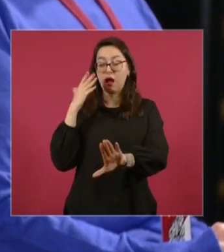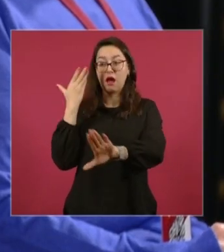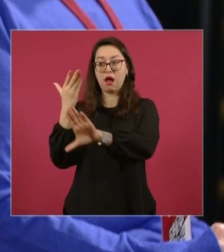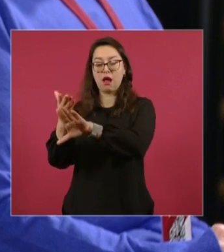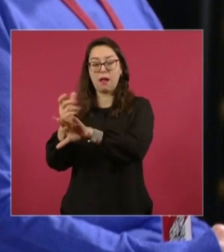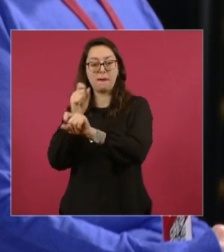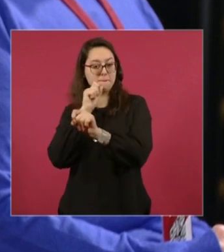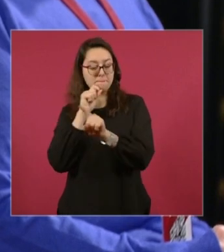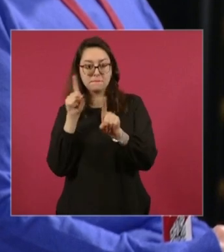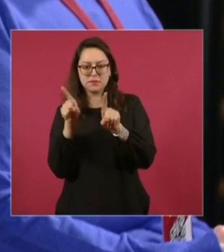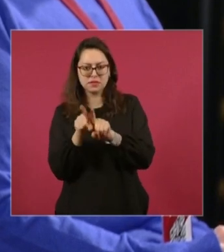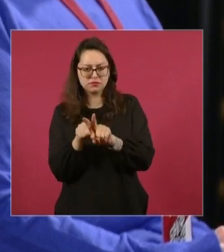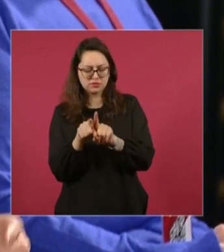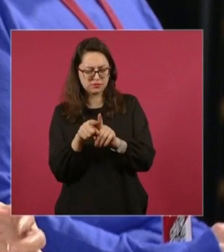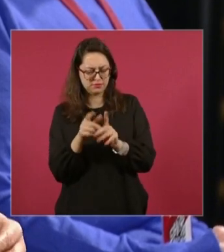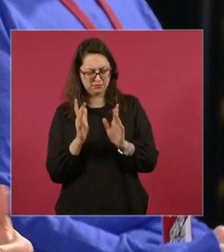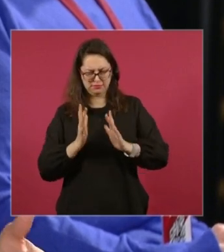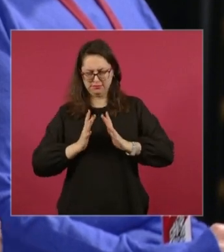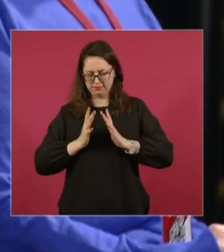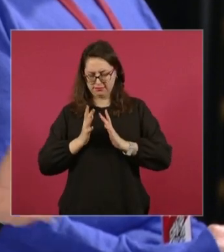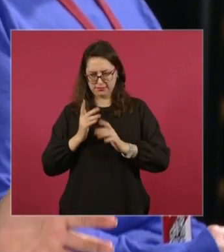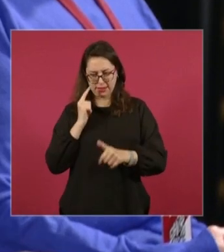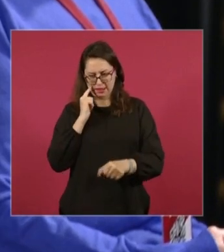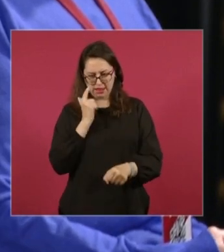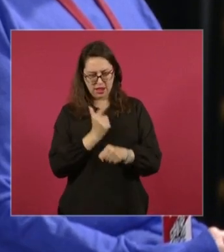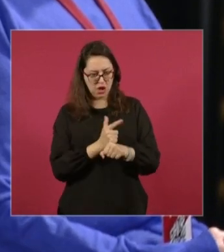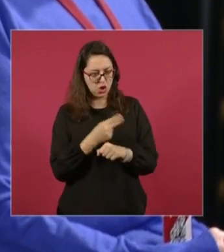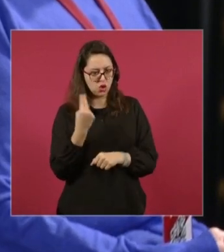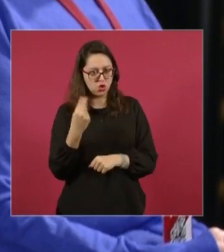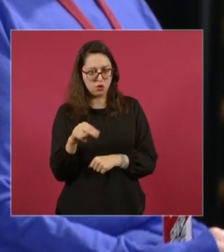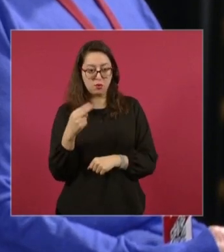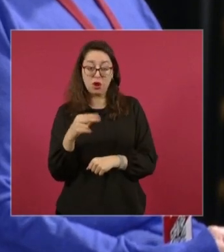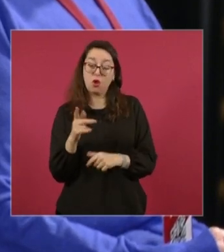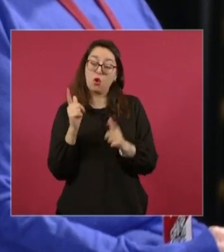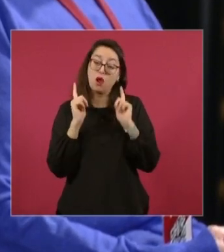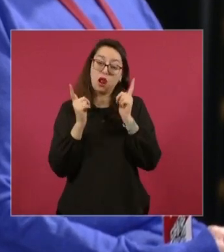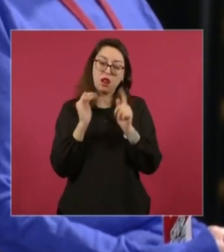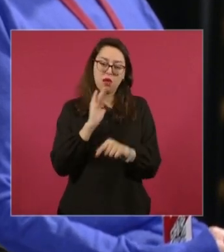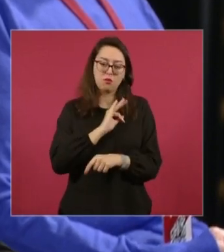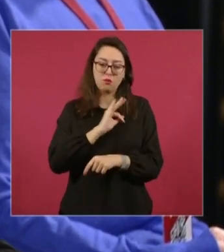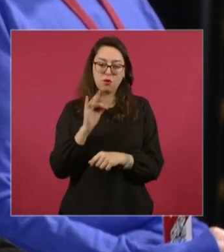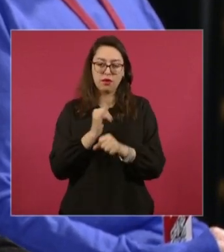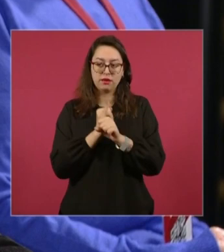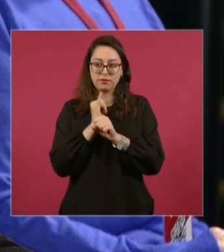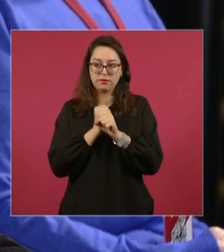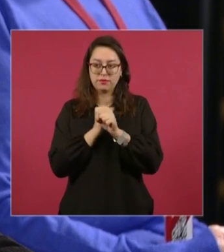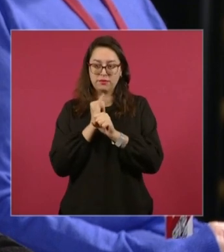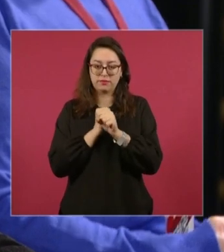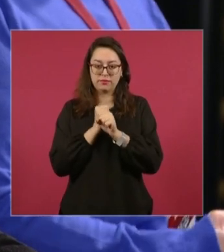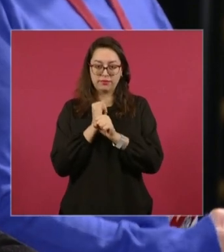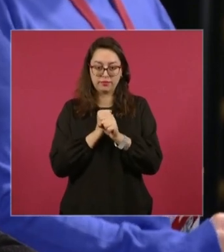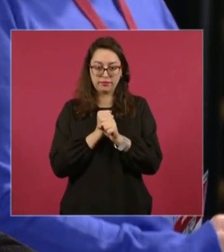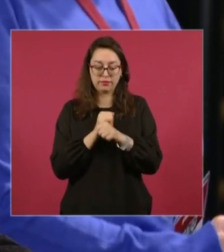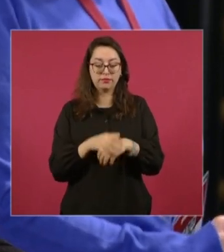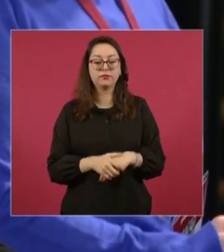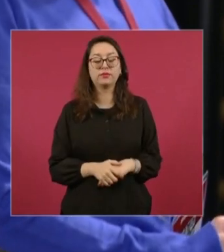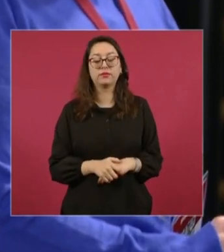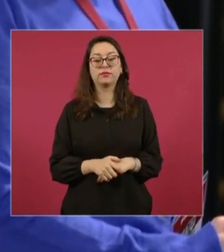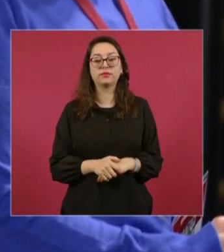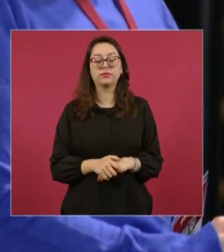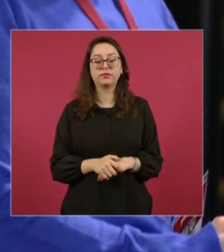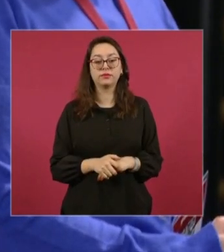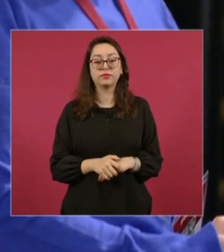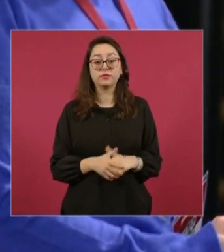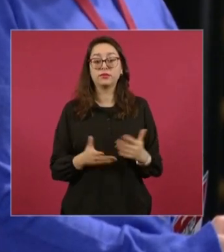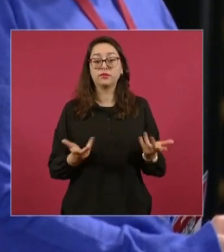similar. Es la misma persona, para que pues se le pudiera investigar. También me piden que ojalá se